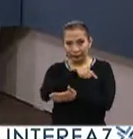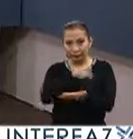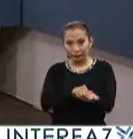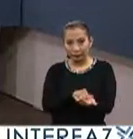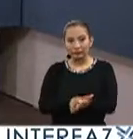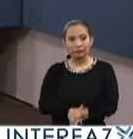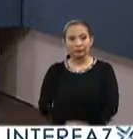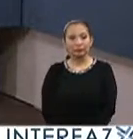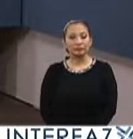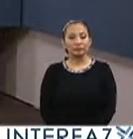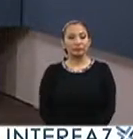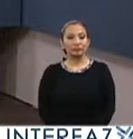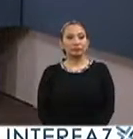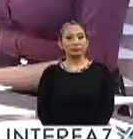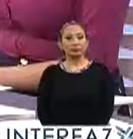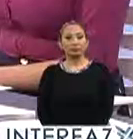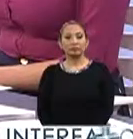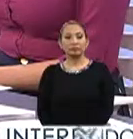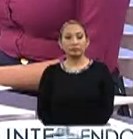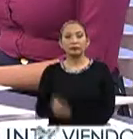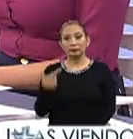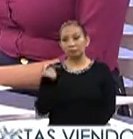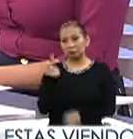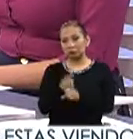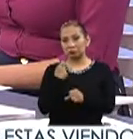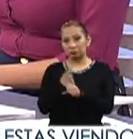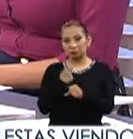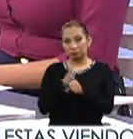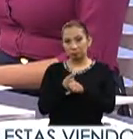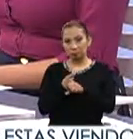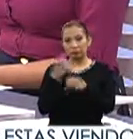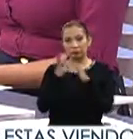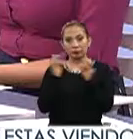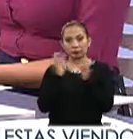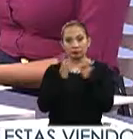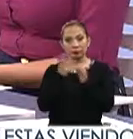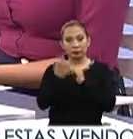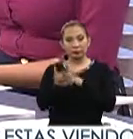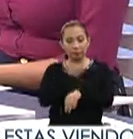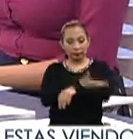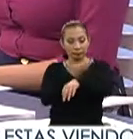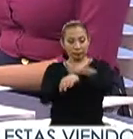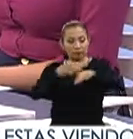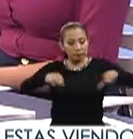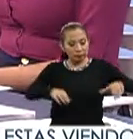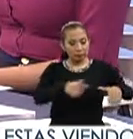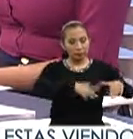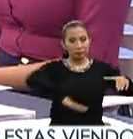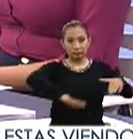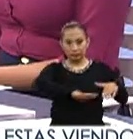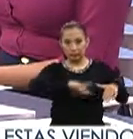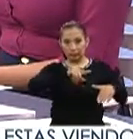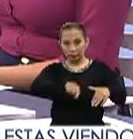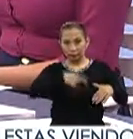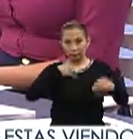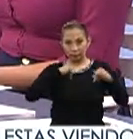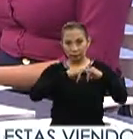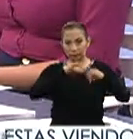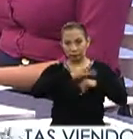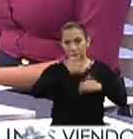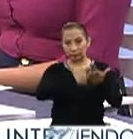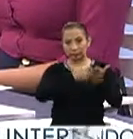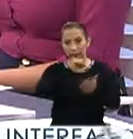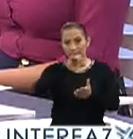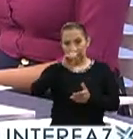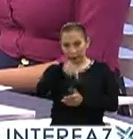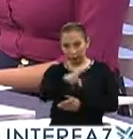Al contrario, bienvenidas. Y bueno, pues lo primero es contarles que esta coordinación es una instancia de la Secretaría